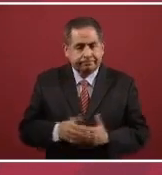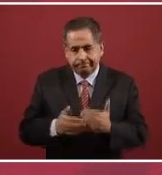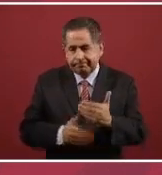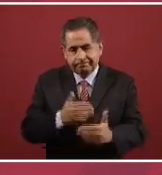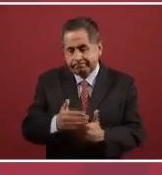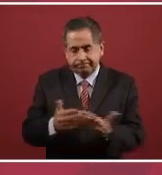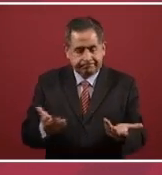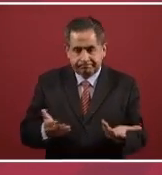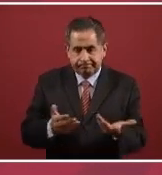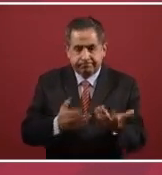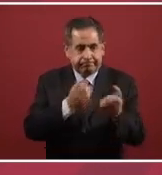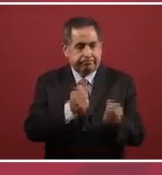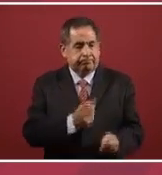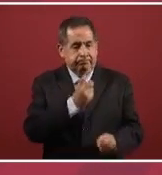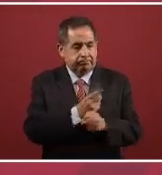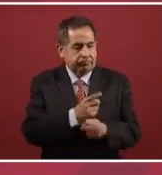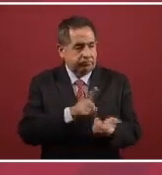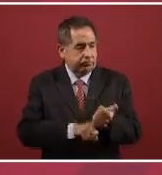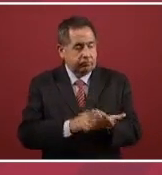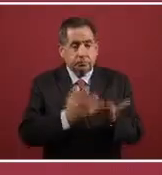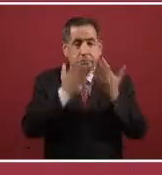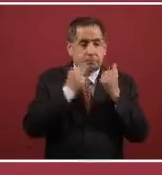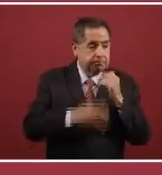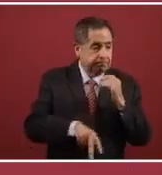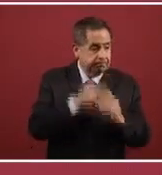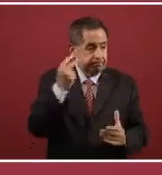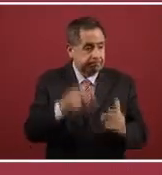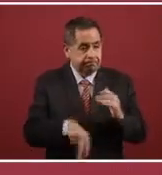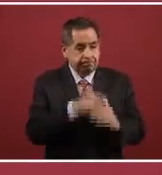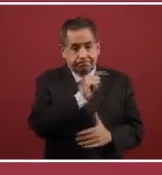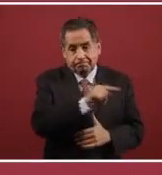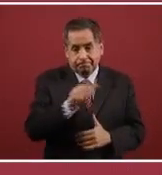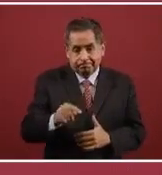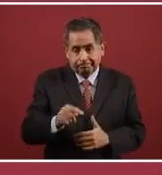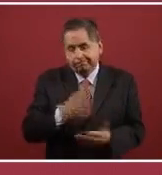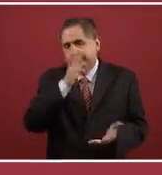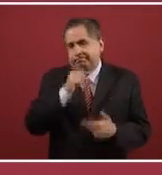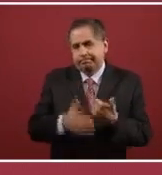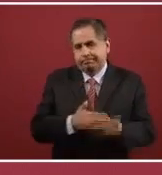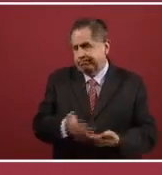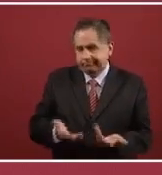avanzar en materia de seguridad si no tenemos todos los elementos que se requieren.